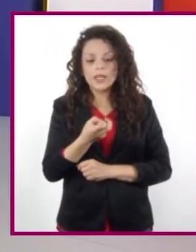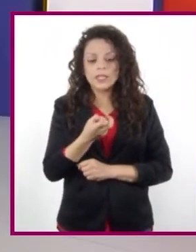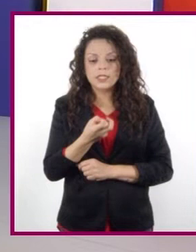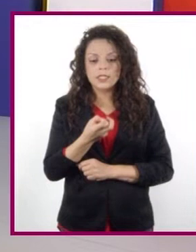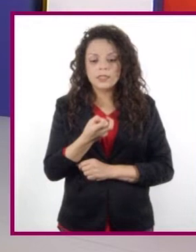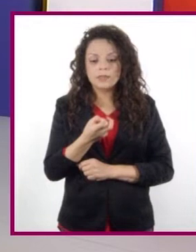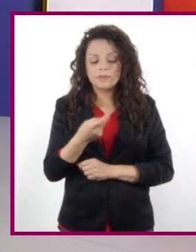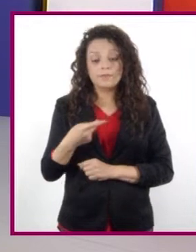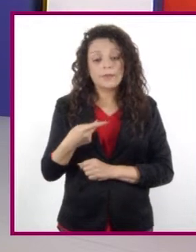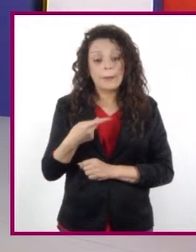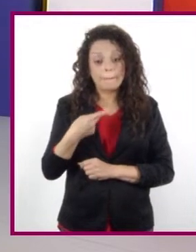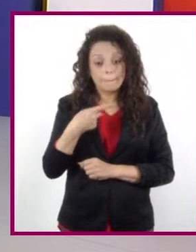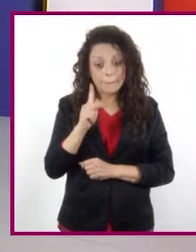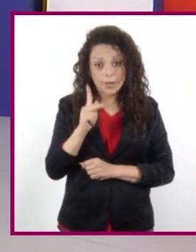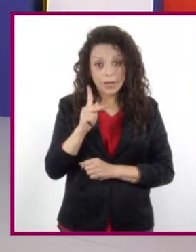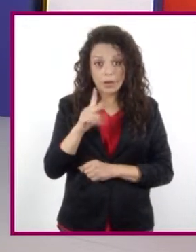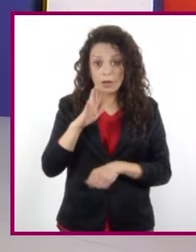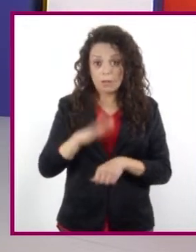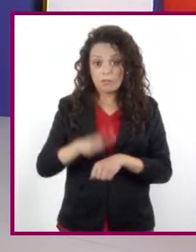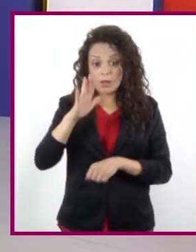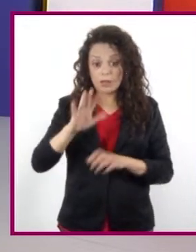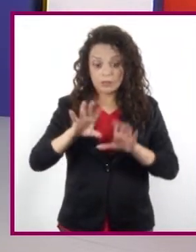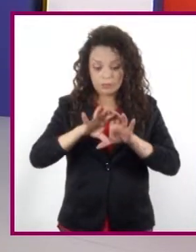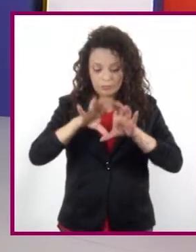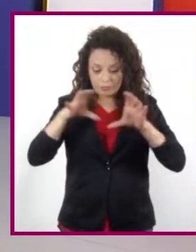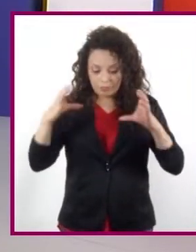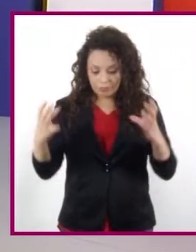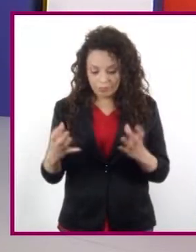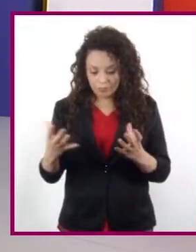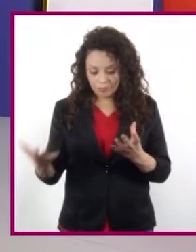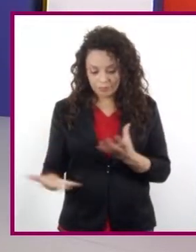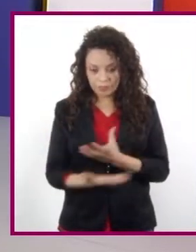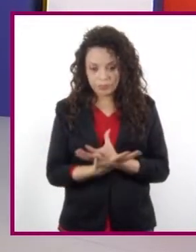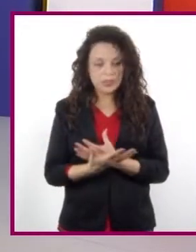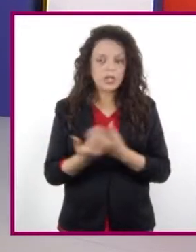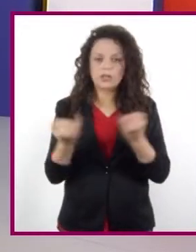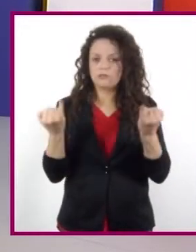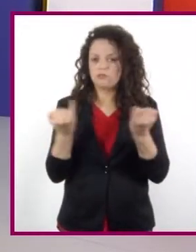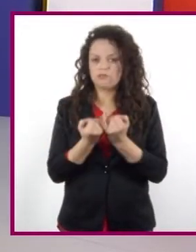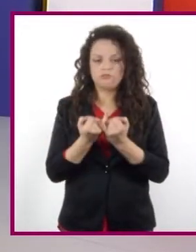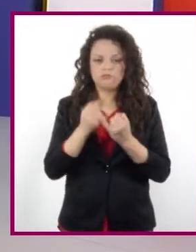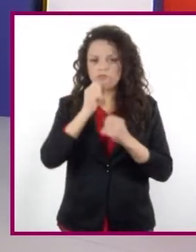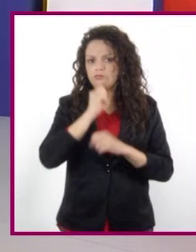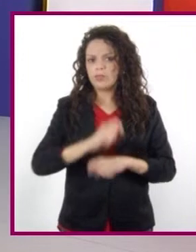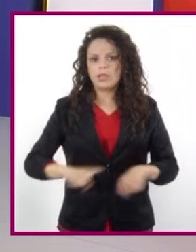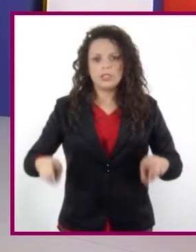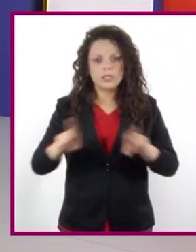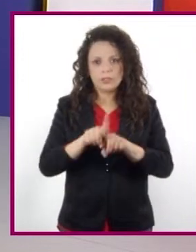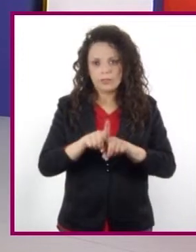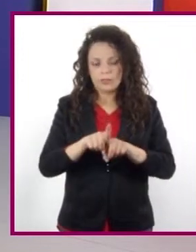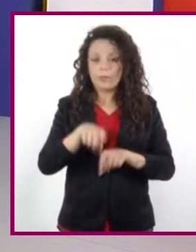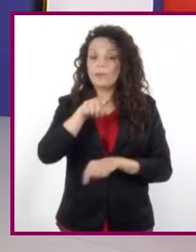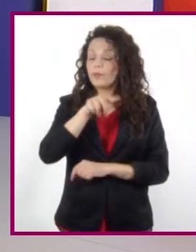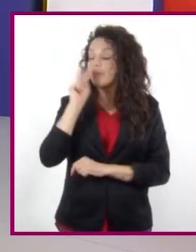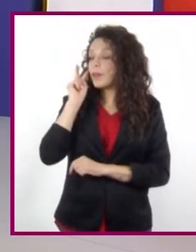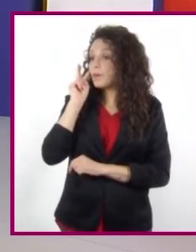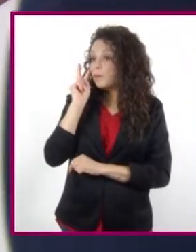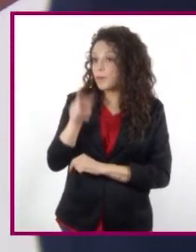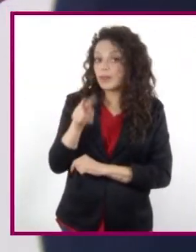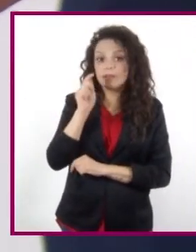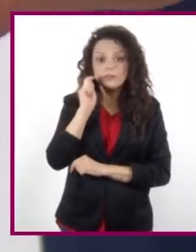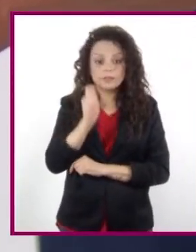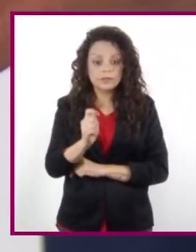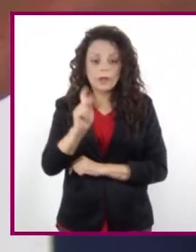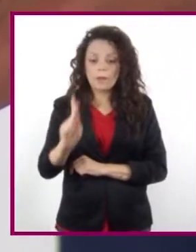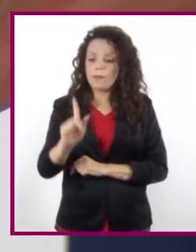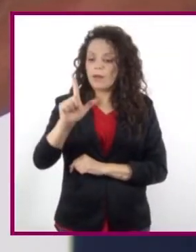pero principalmente el chasis o la carcasa es el mismo. Aquí podemos observar una